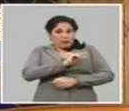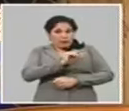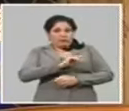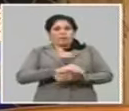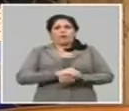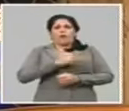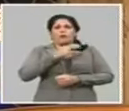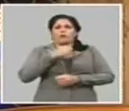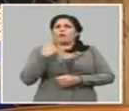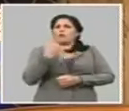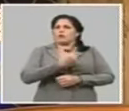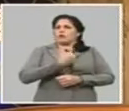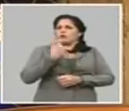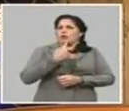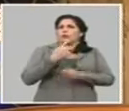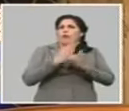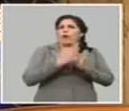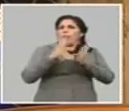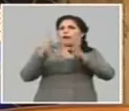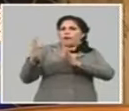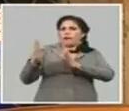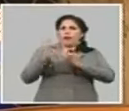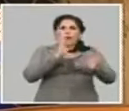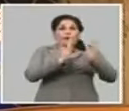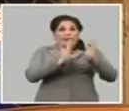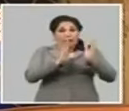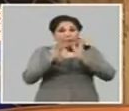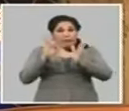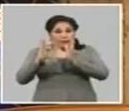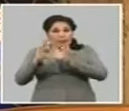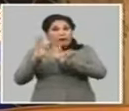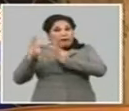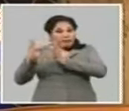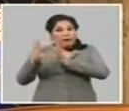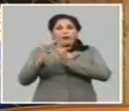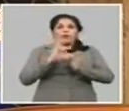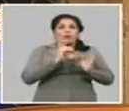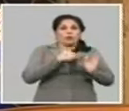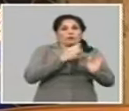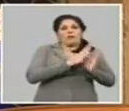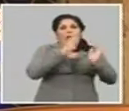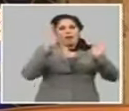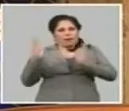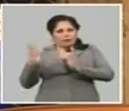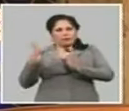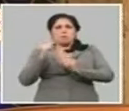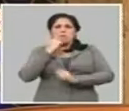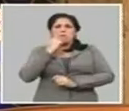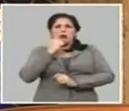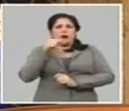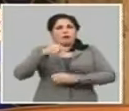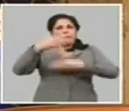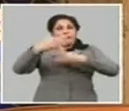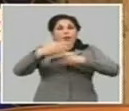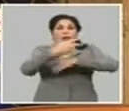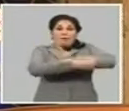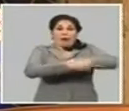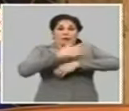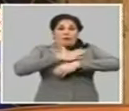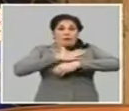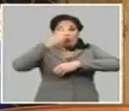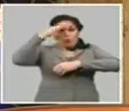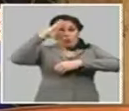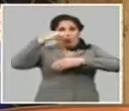que nos vemos un poco adelantado a la fase en que se ha tomado la decisión de en frontera pero era